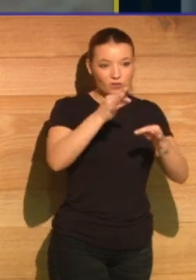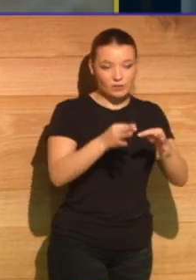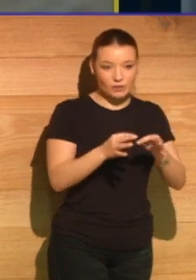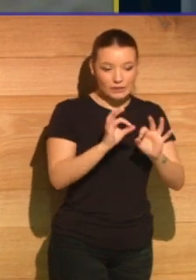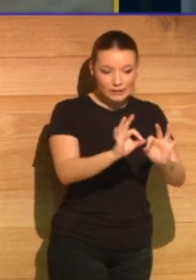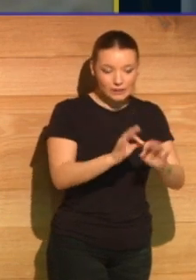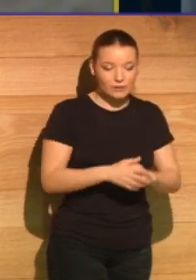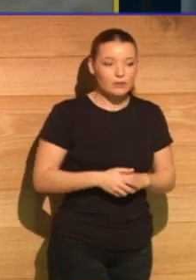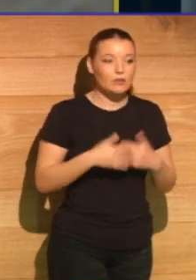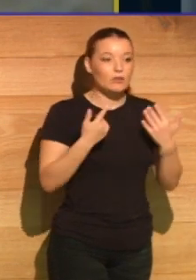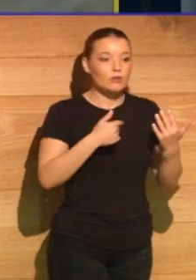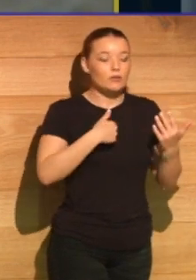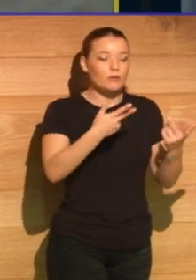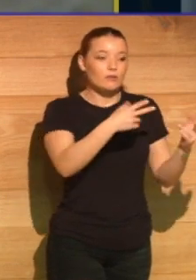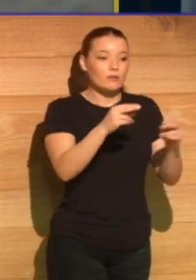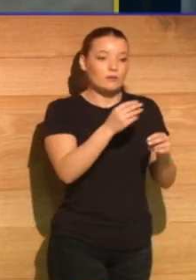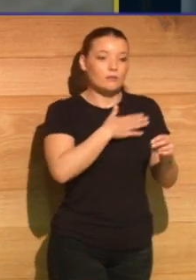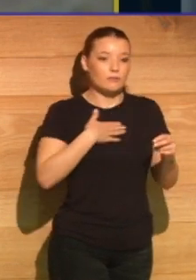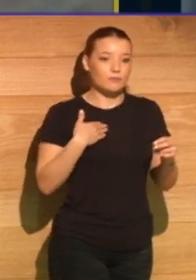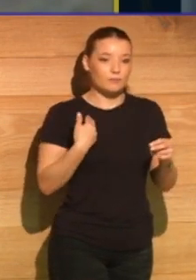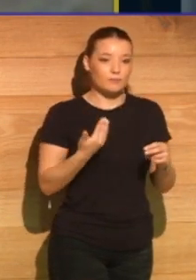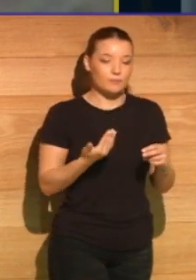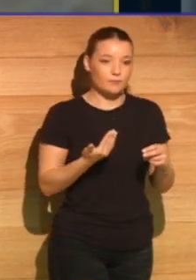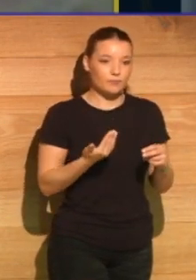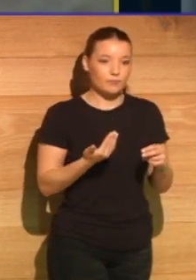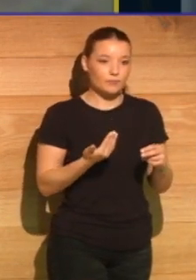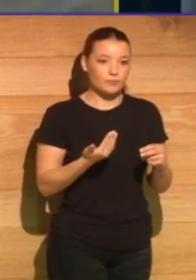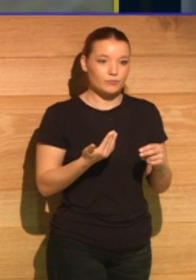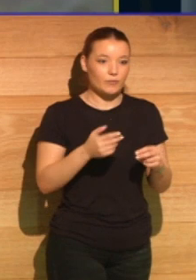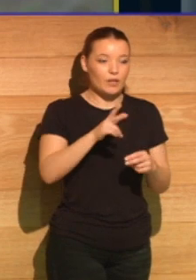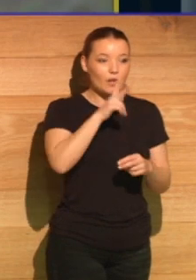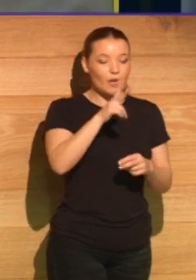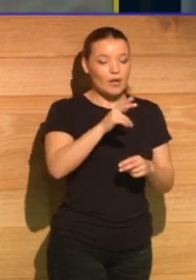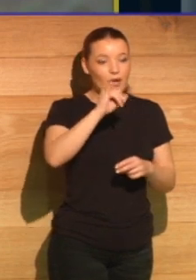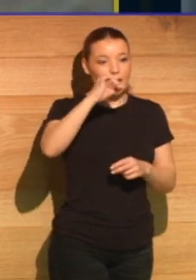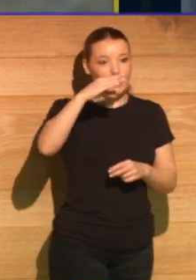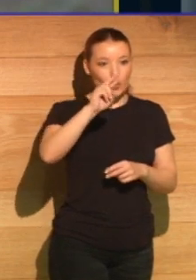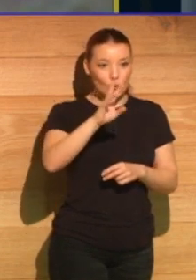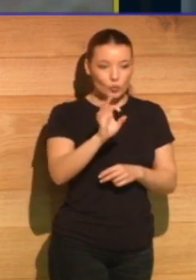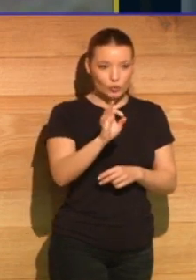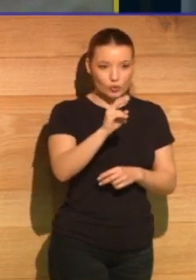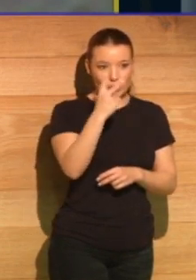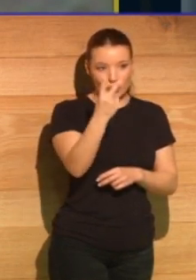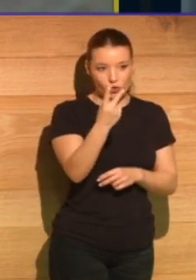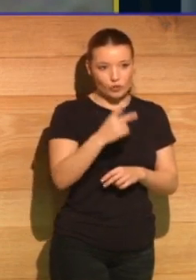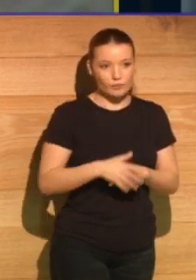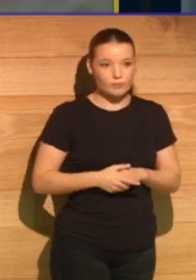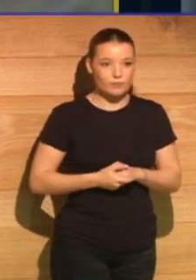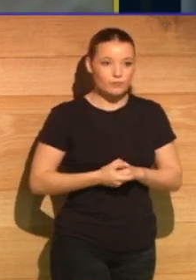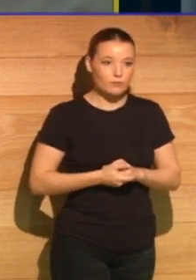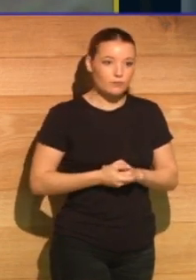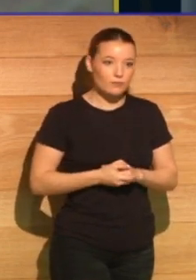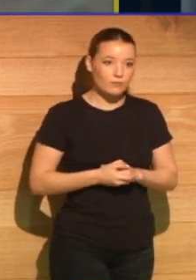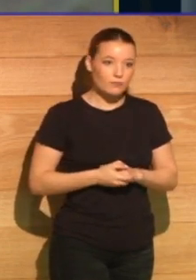gustaría terminar entonces con, bueno, pues con 2 haikus, con 2 stikus, como les llama